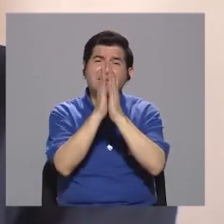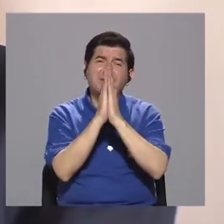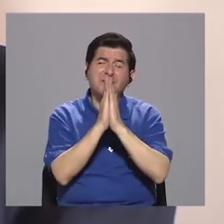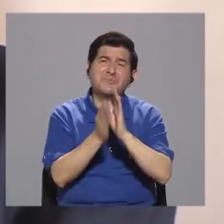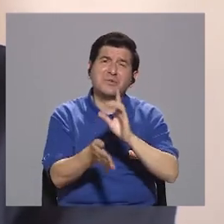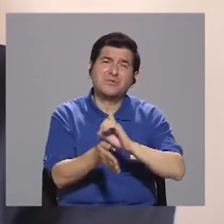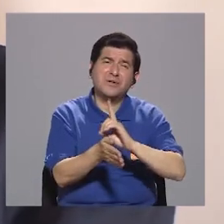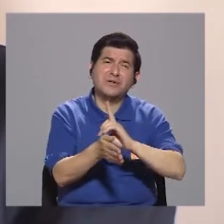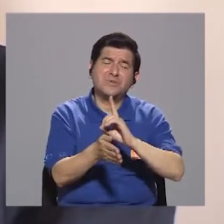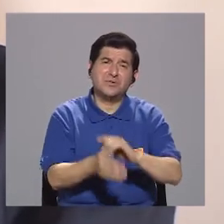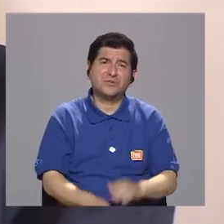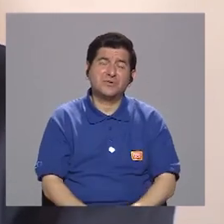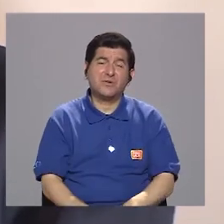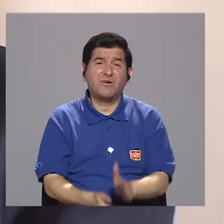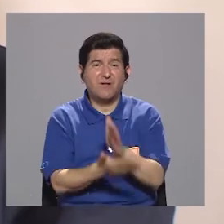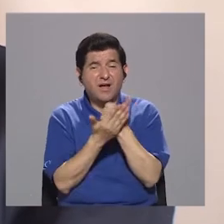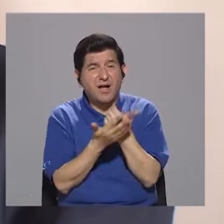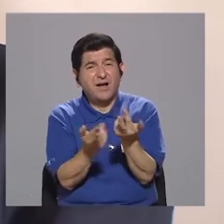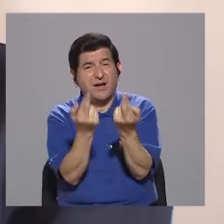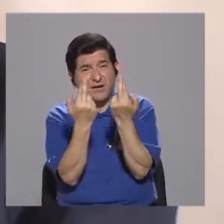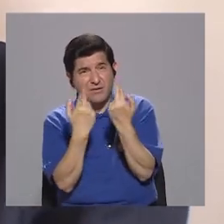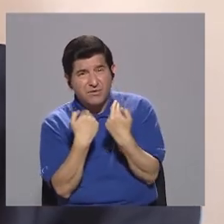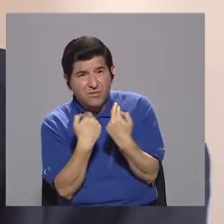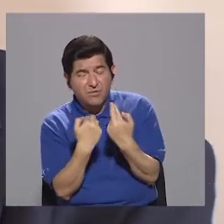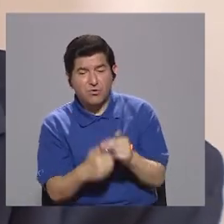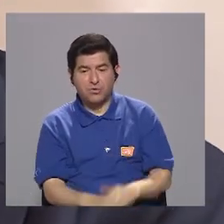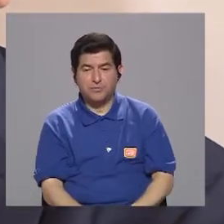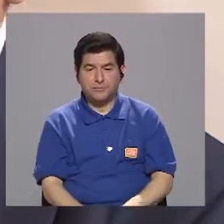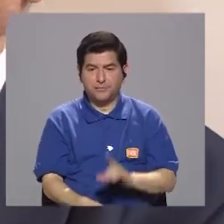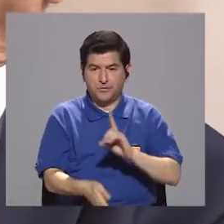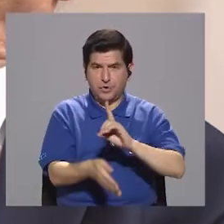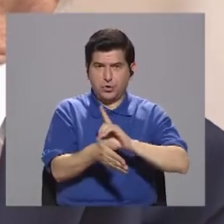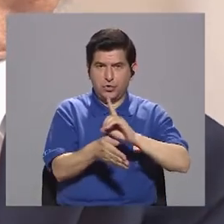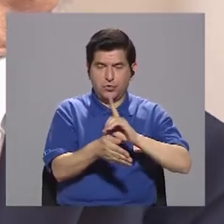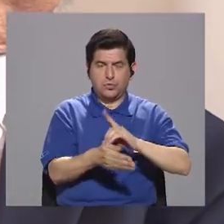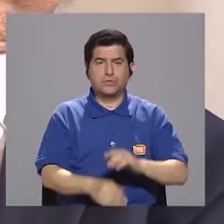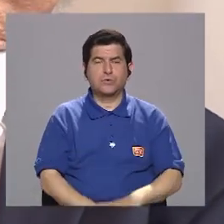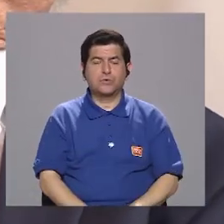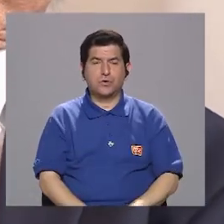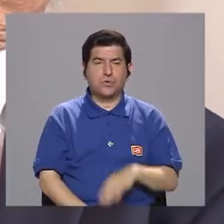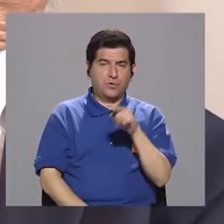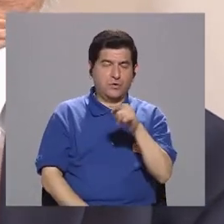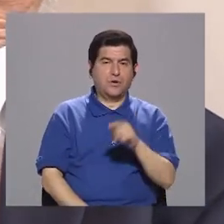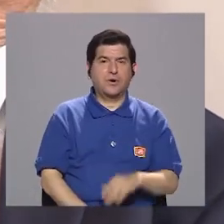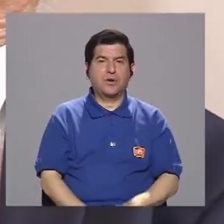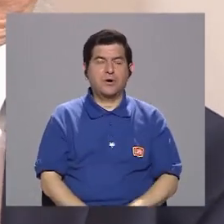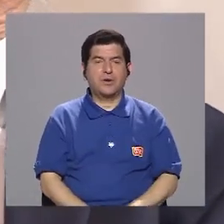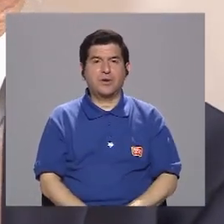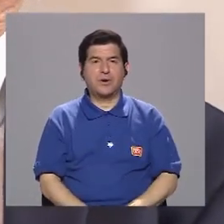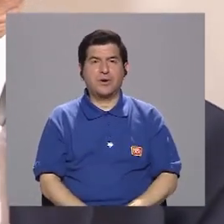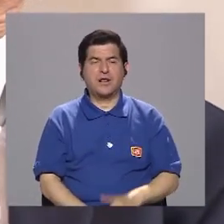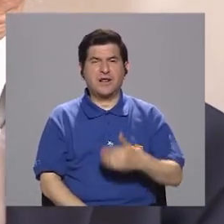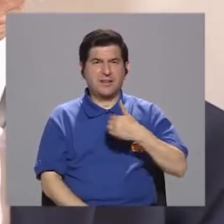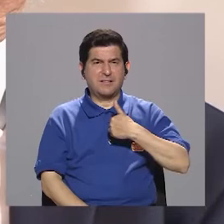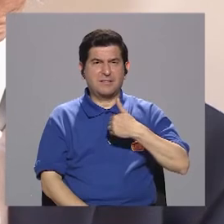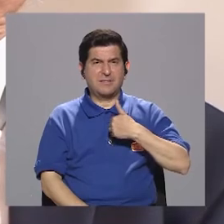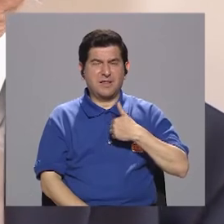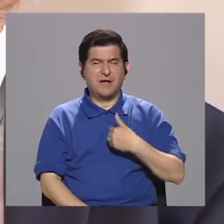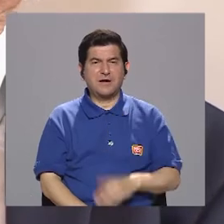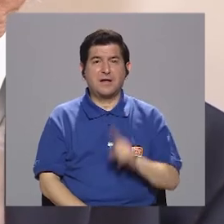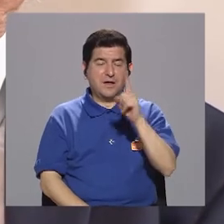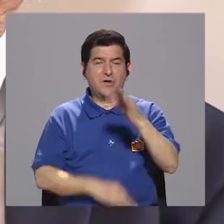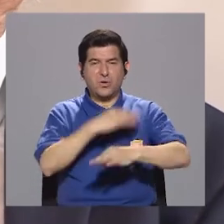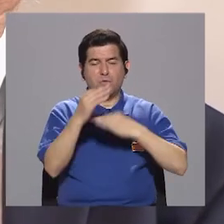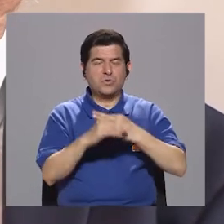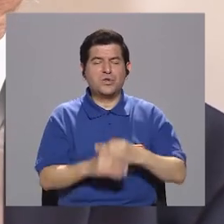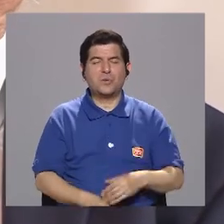al doctor que si le podía regalar algo. El doctor se metió la mano aquí a una bolsilla que tenía aquí, como una